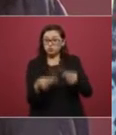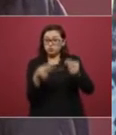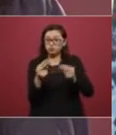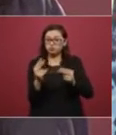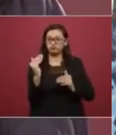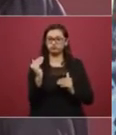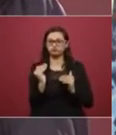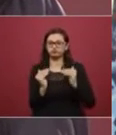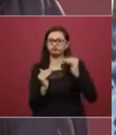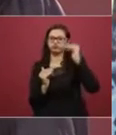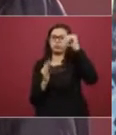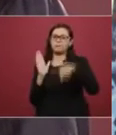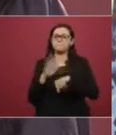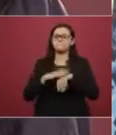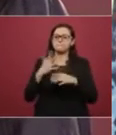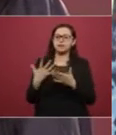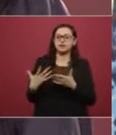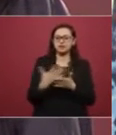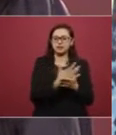De